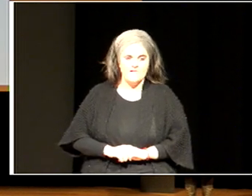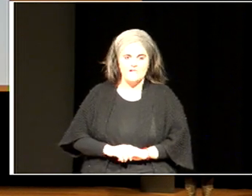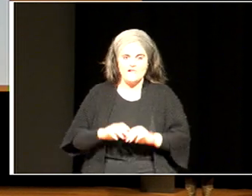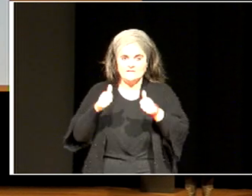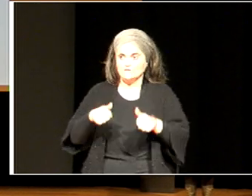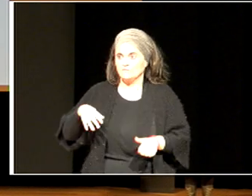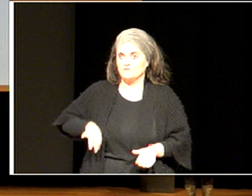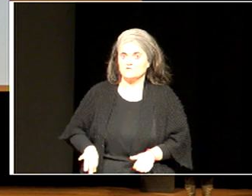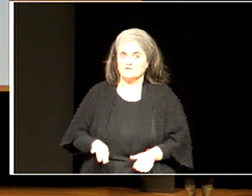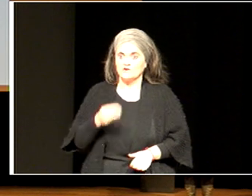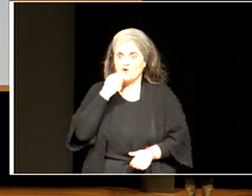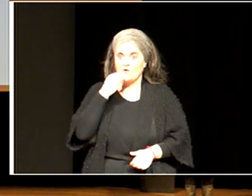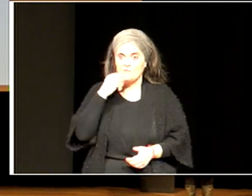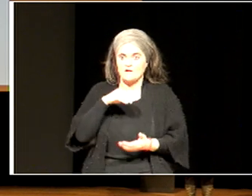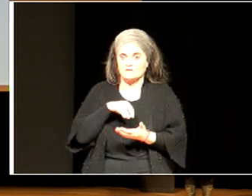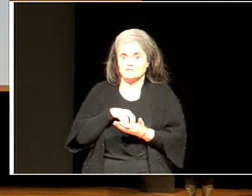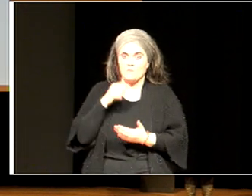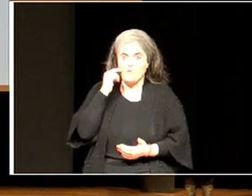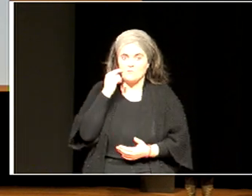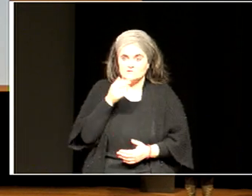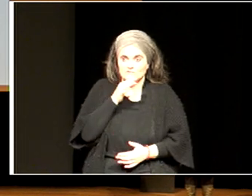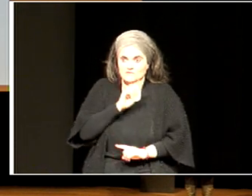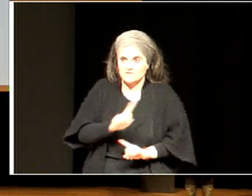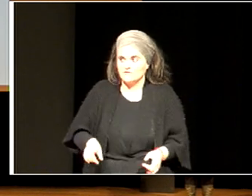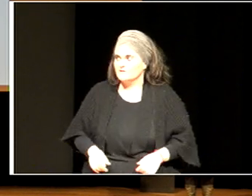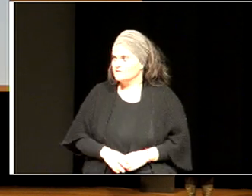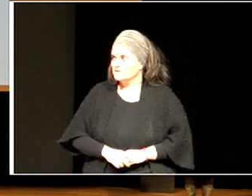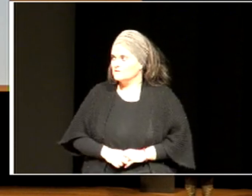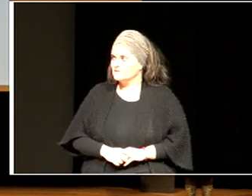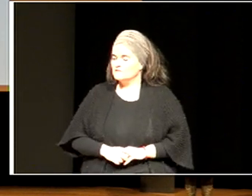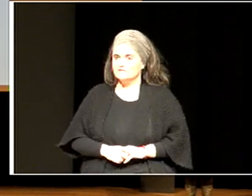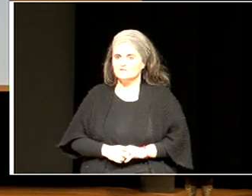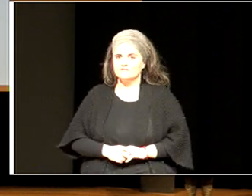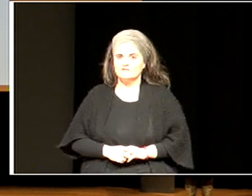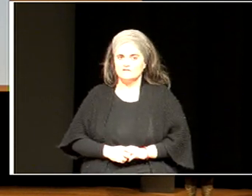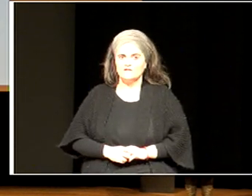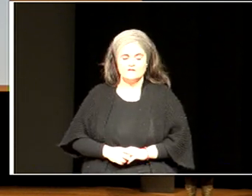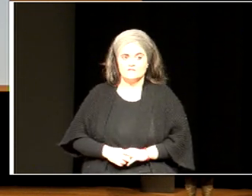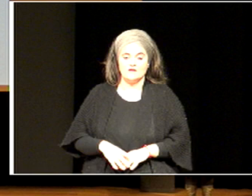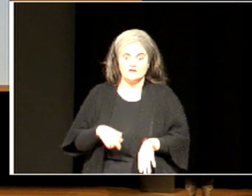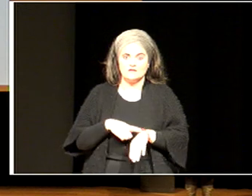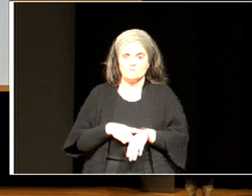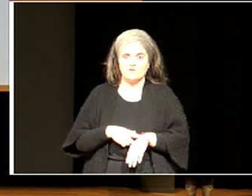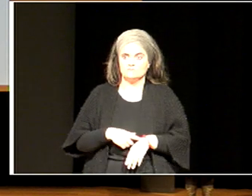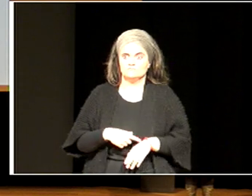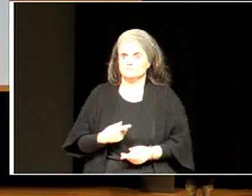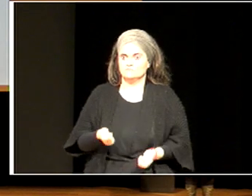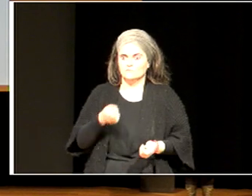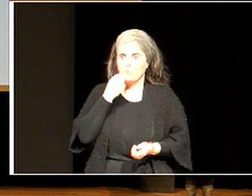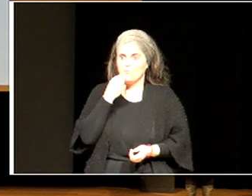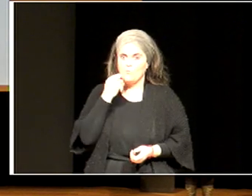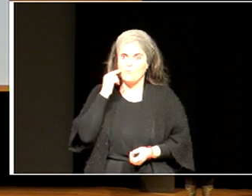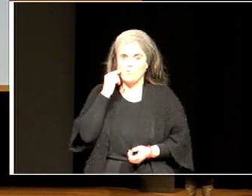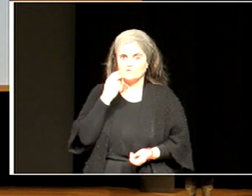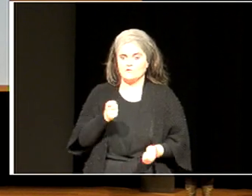dijo una ocupación es dios y por qué tiempo debe ocuparnos la de dios en recibir mormones a lo largo la vida porque fijaros que no hay